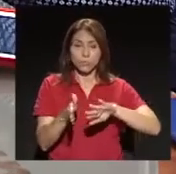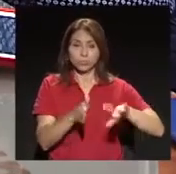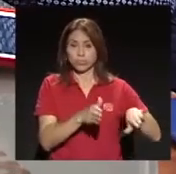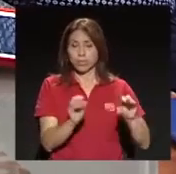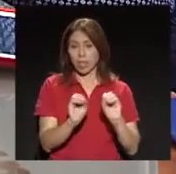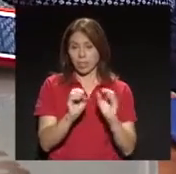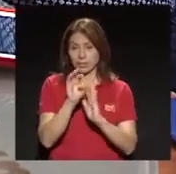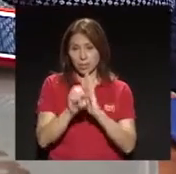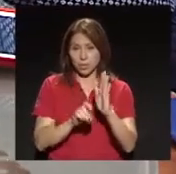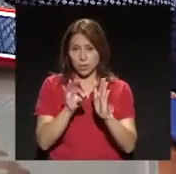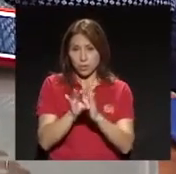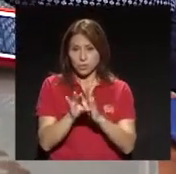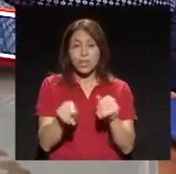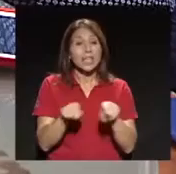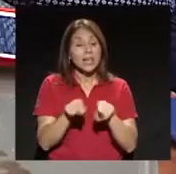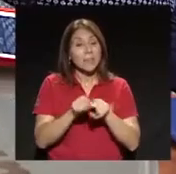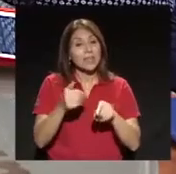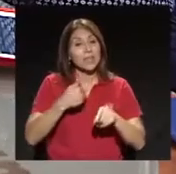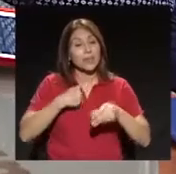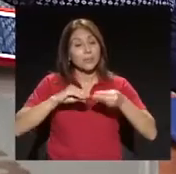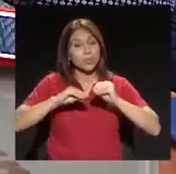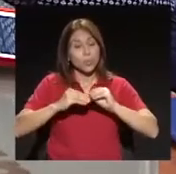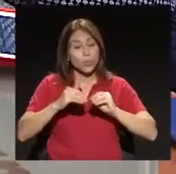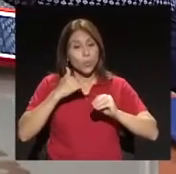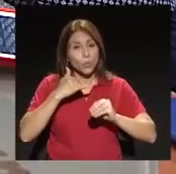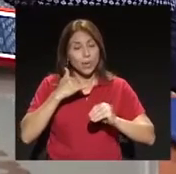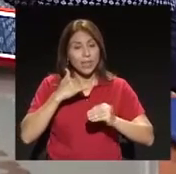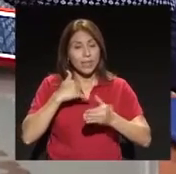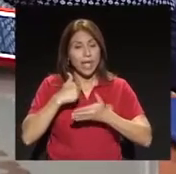de ayuda, ¿verdad? Que